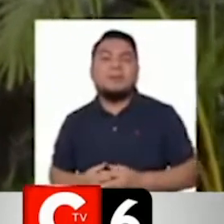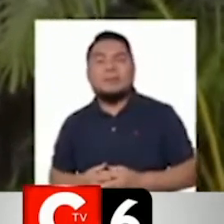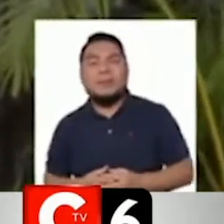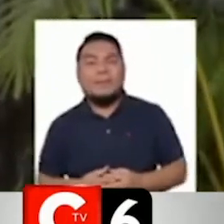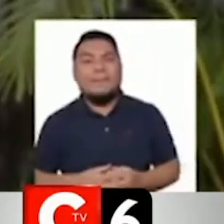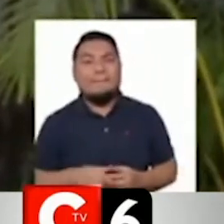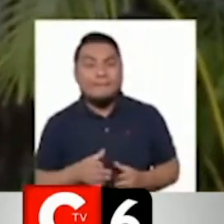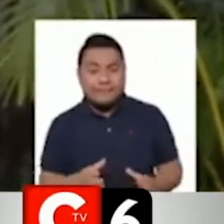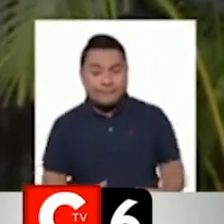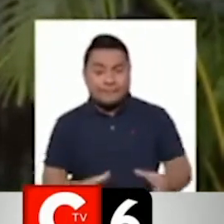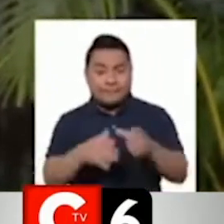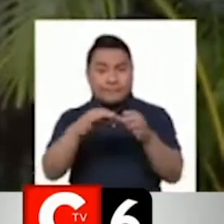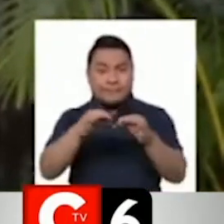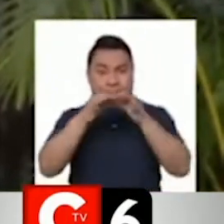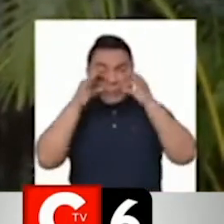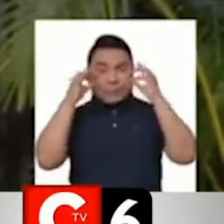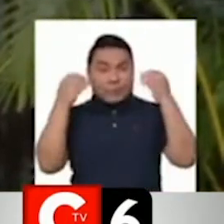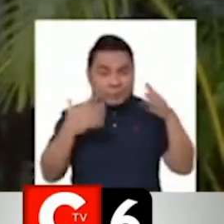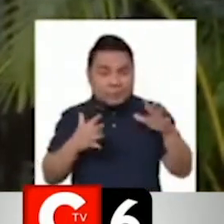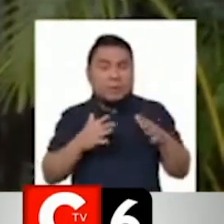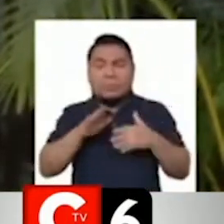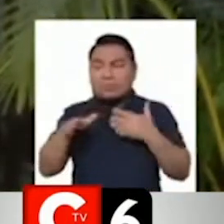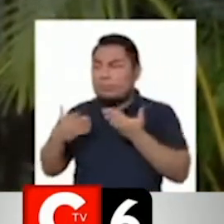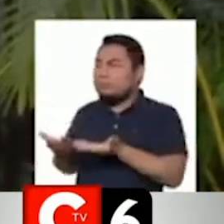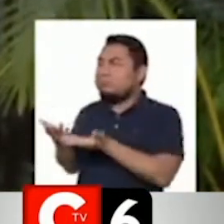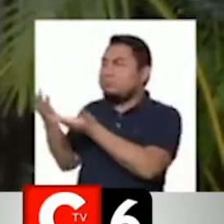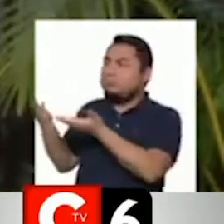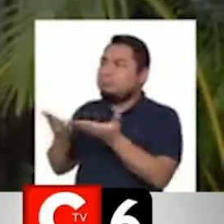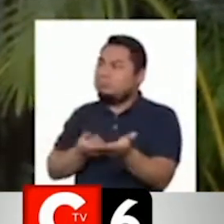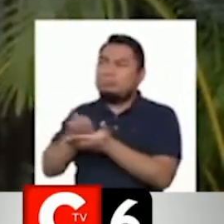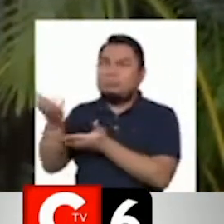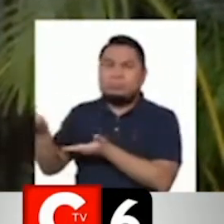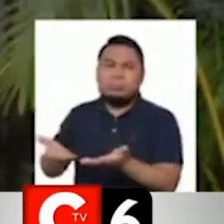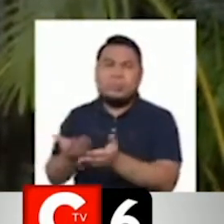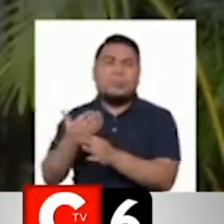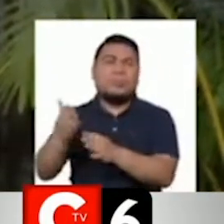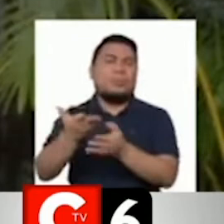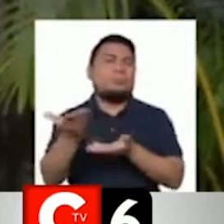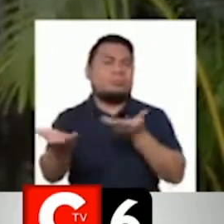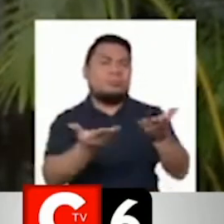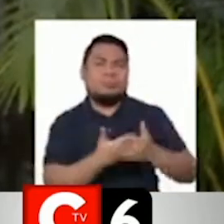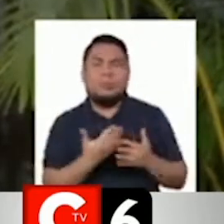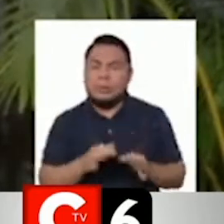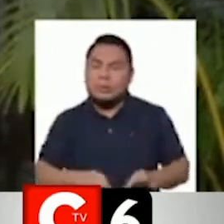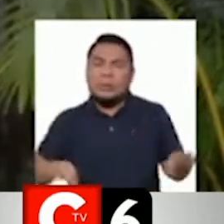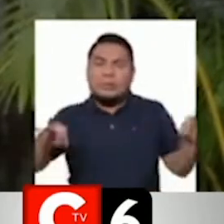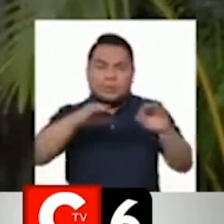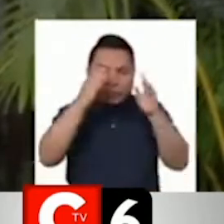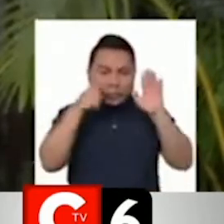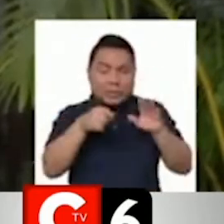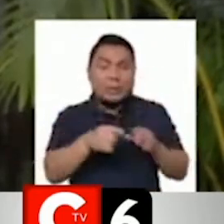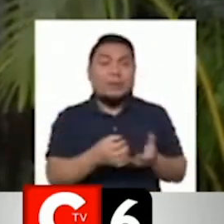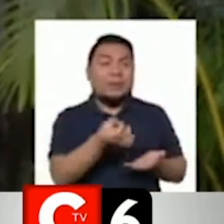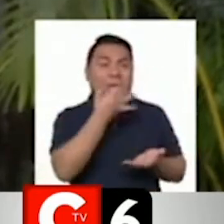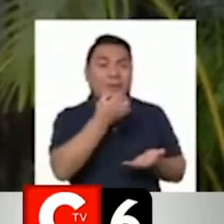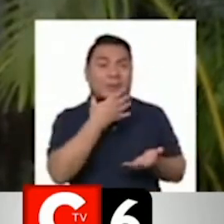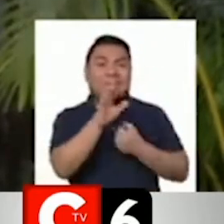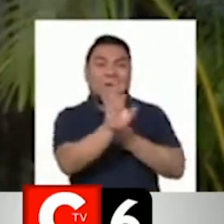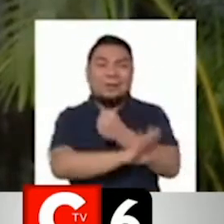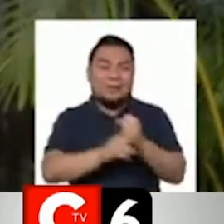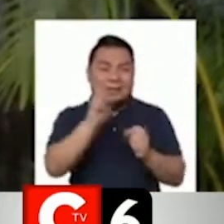presidente, esta es una norma sumamente pertinente porque estamos ordenando y centralizando lo que es la adquisición de este